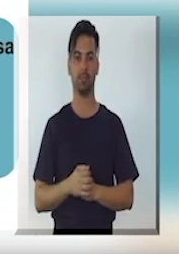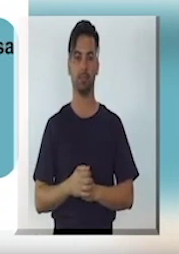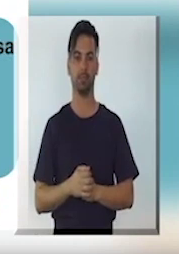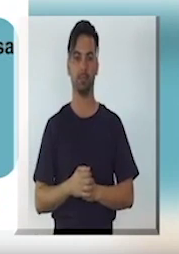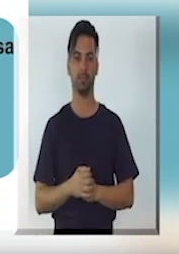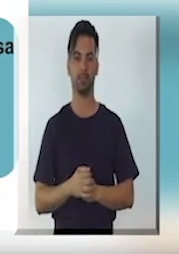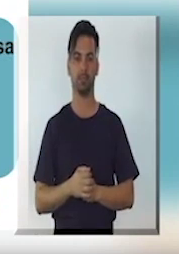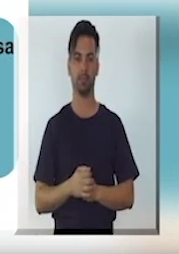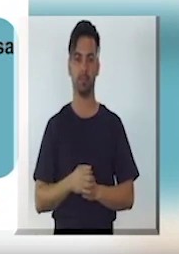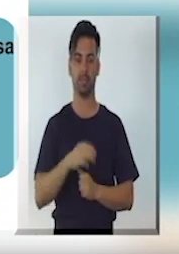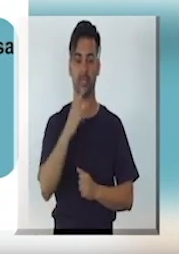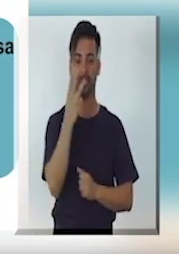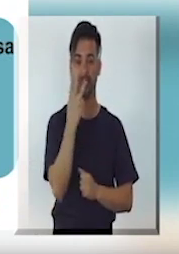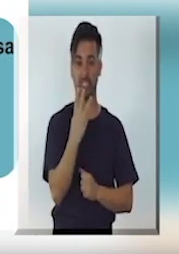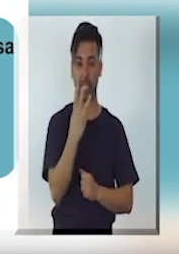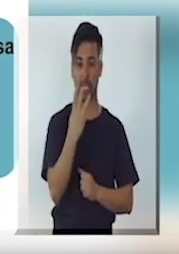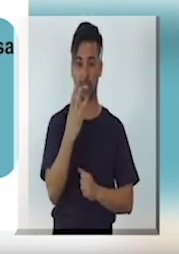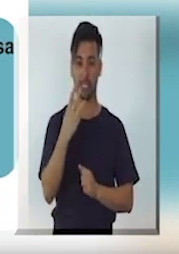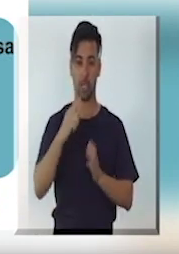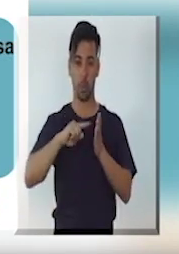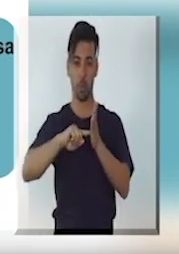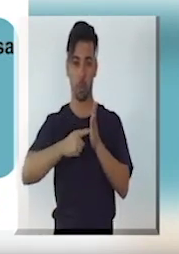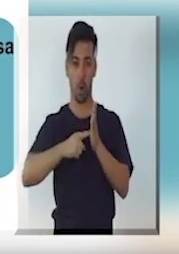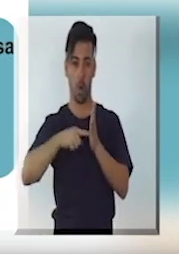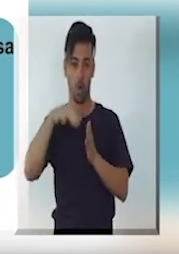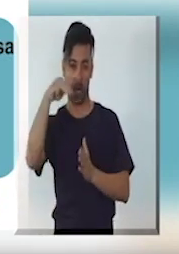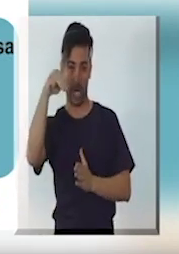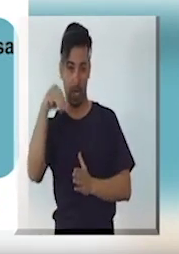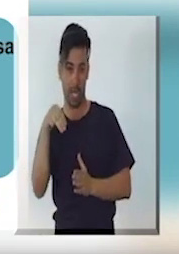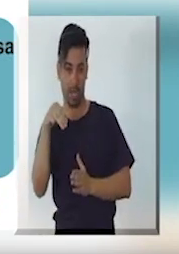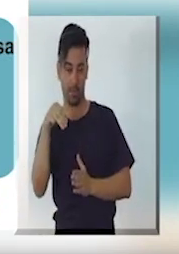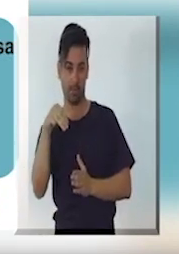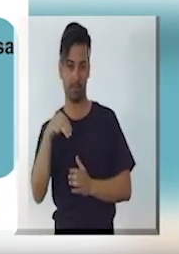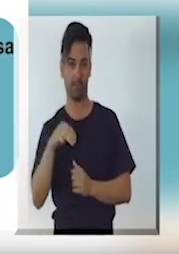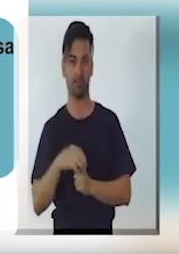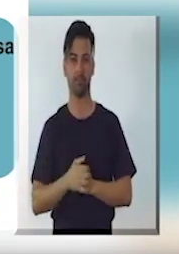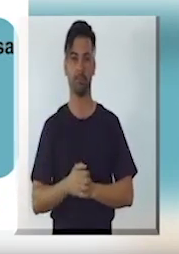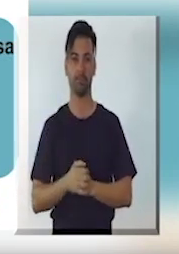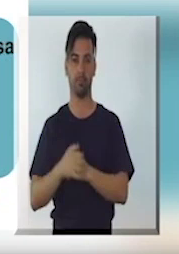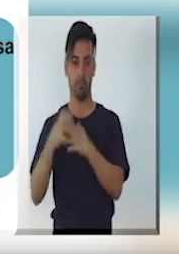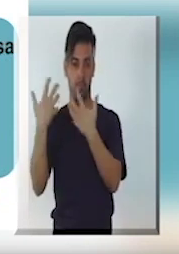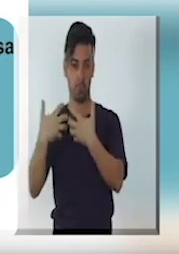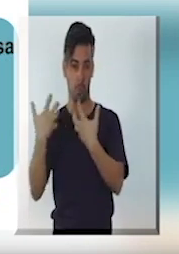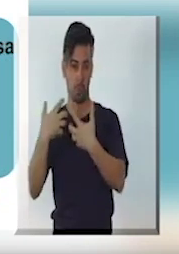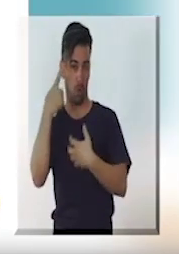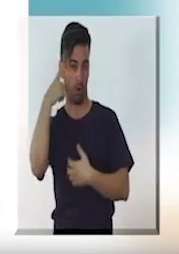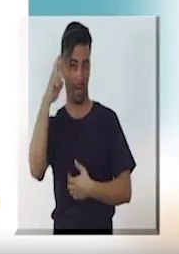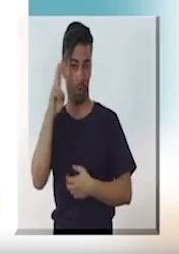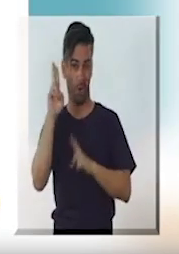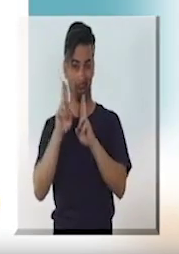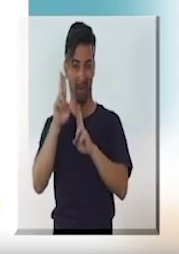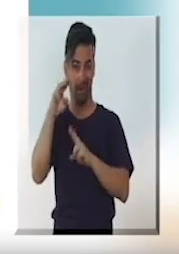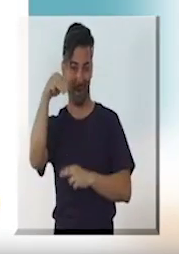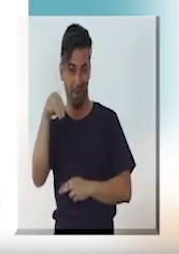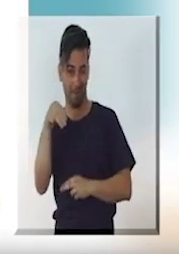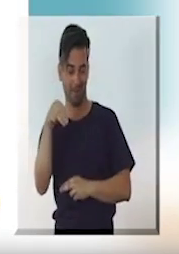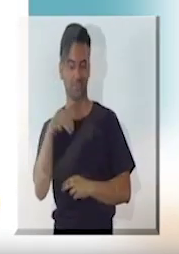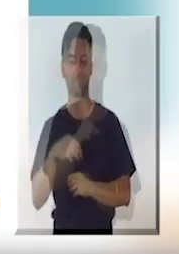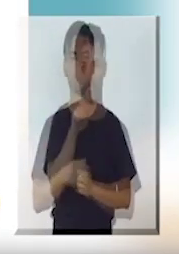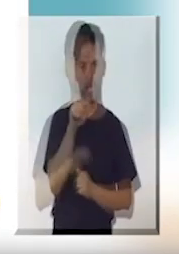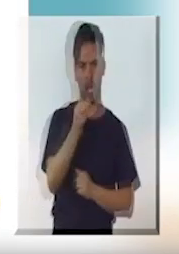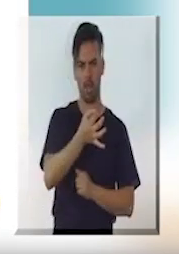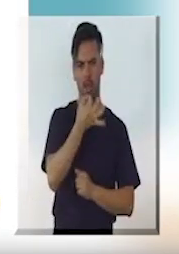3 por M, que es la variable que le asignamos a la producción. Si vemos el ejemplo